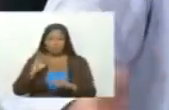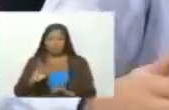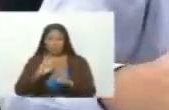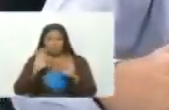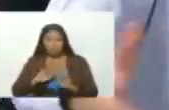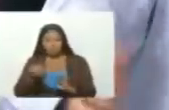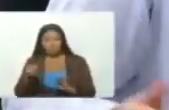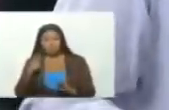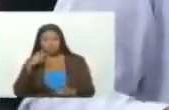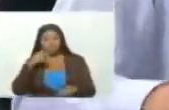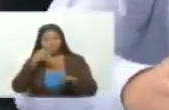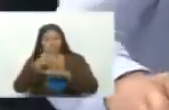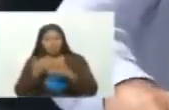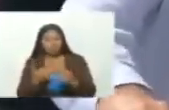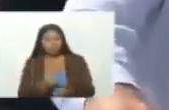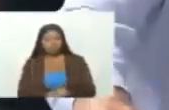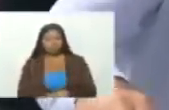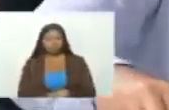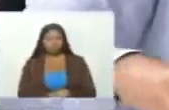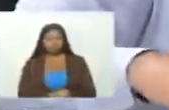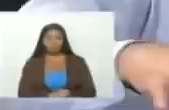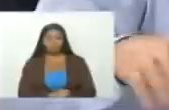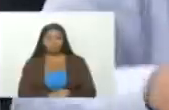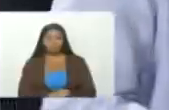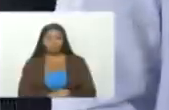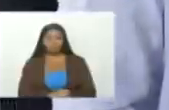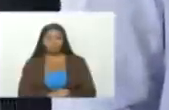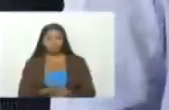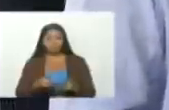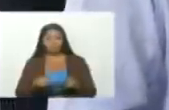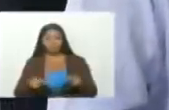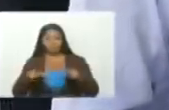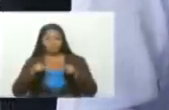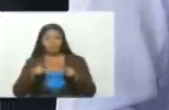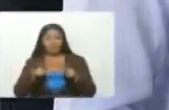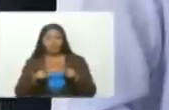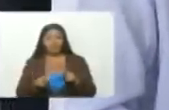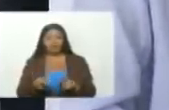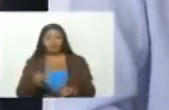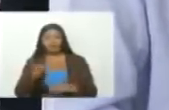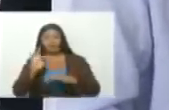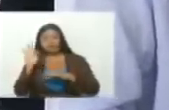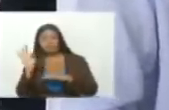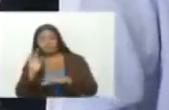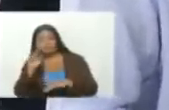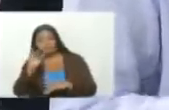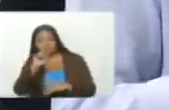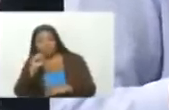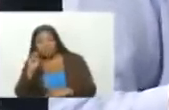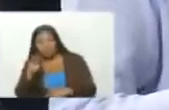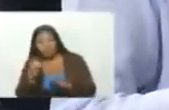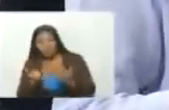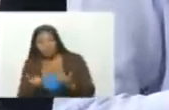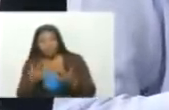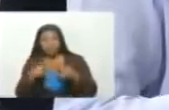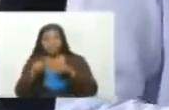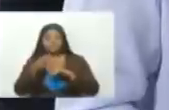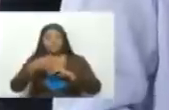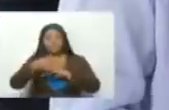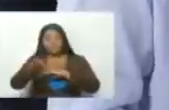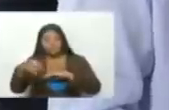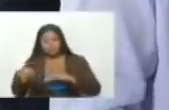empresas tienden a salir, tienden a ubicar su residencia fiscal en otros municipios. Pero en